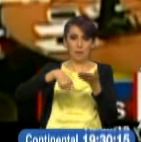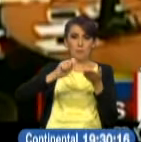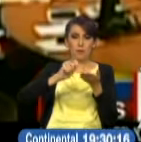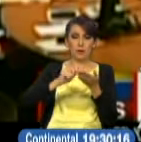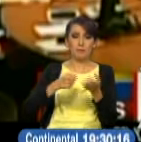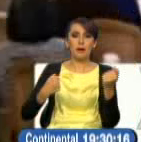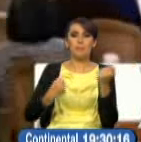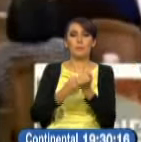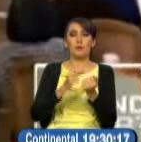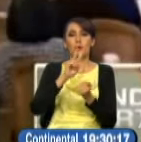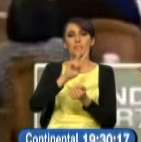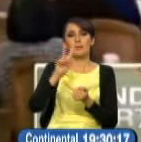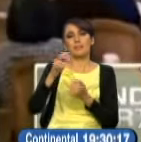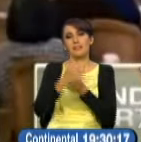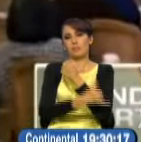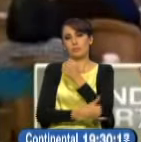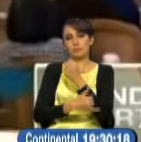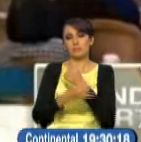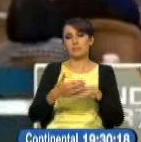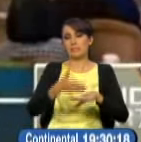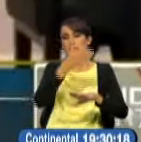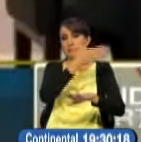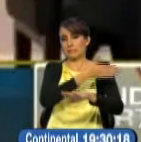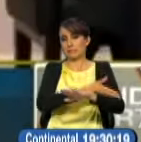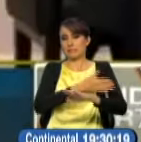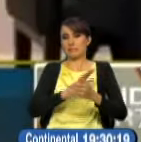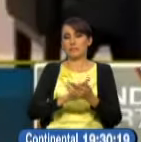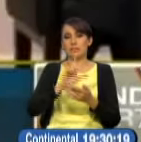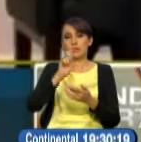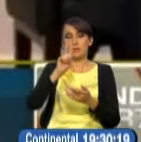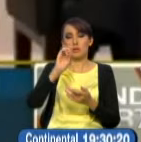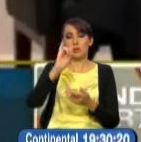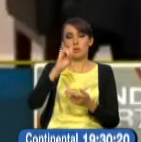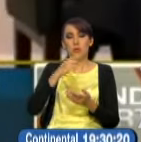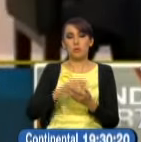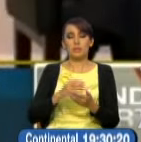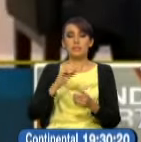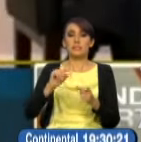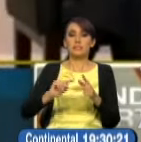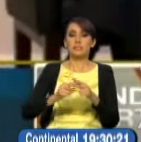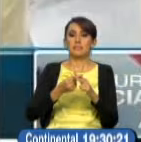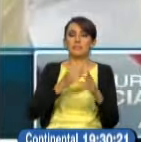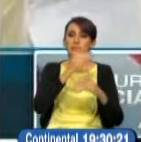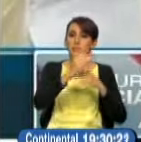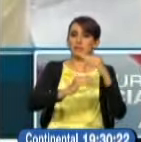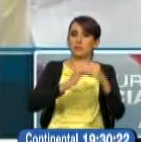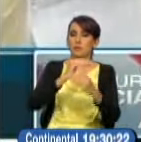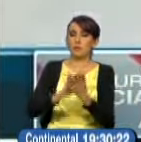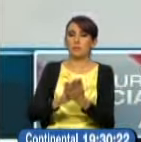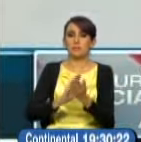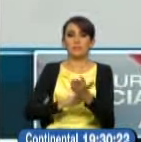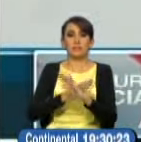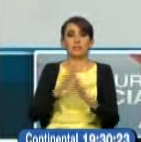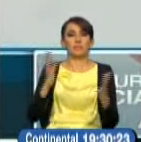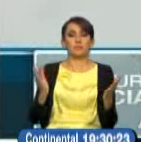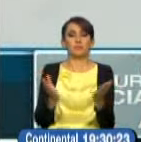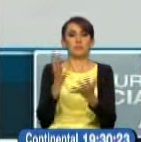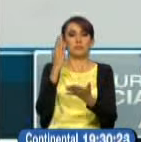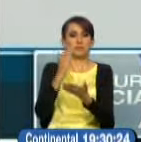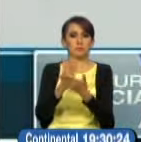22 países. Hace 2 semanas, el secretario general Luis Almagro pidió que se inicie ese proceso y promover la suspensión de